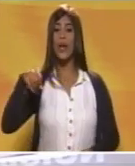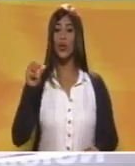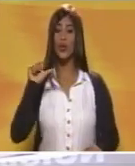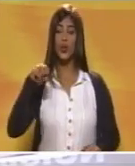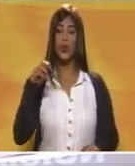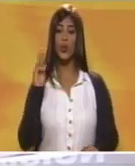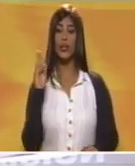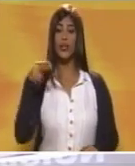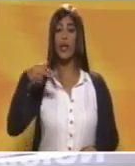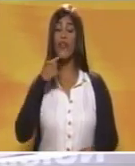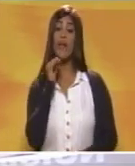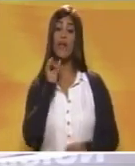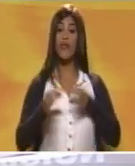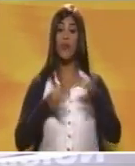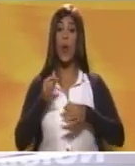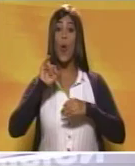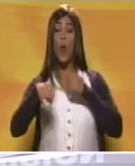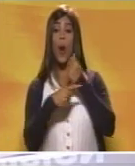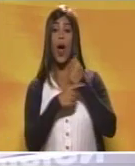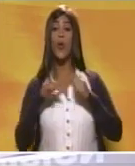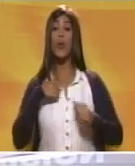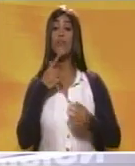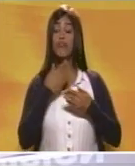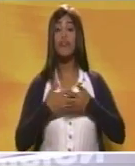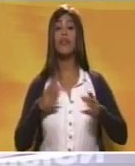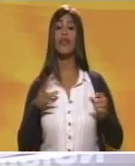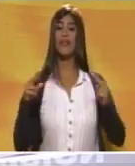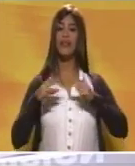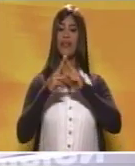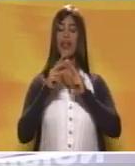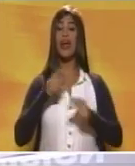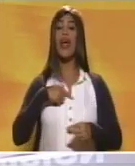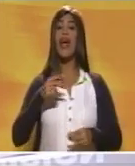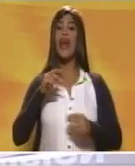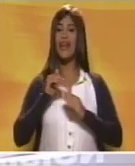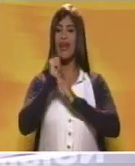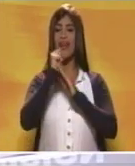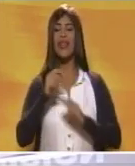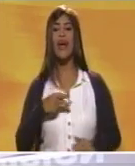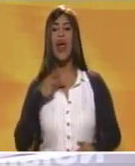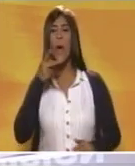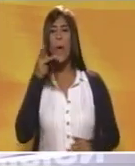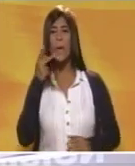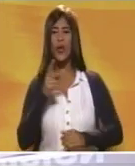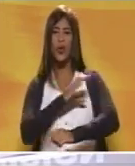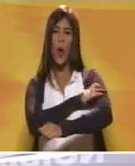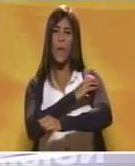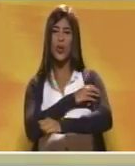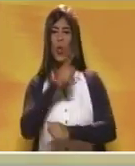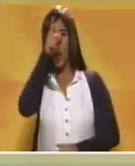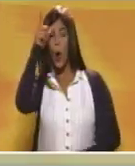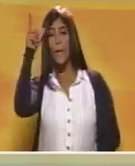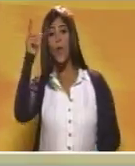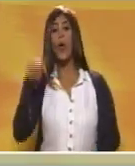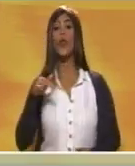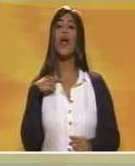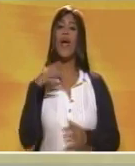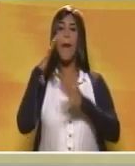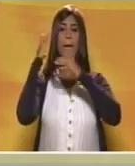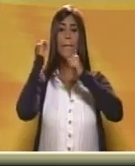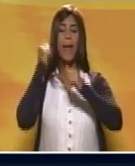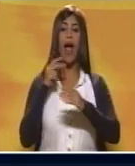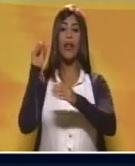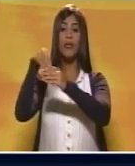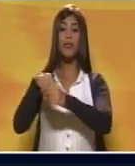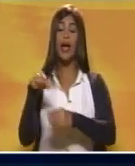Borrell, confirmó que Juan Guaidó se vio este domingo con el dirigente opositor Leopoldo López en la Embajada de España en Caracas. Borrell asegura que se